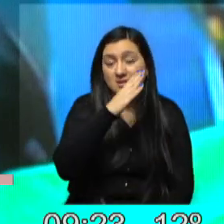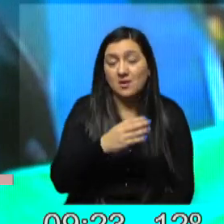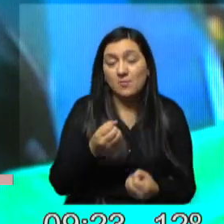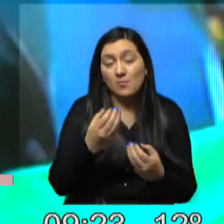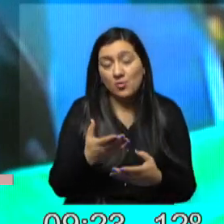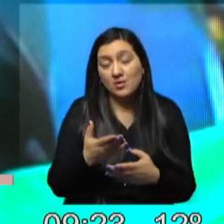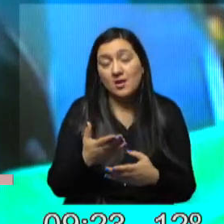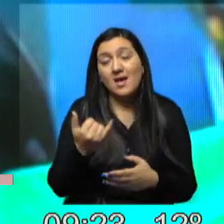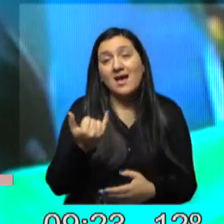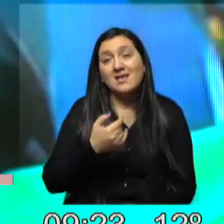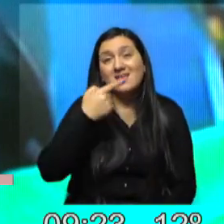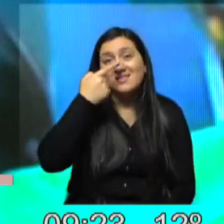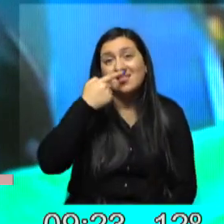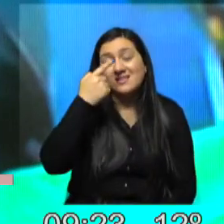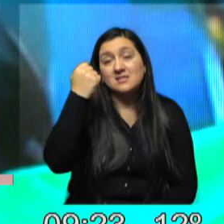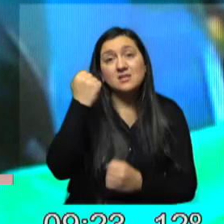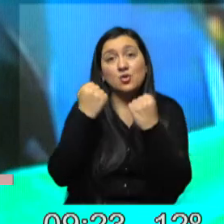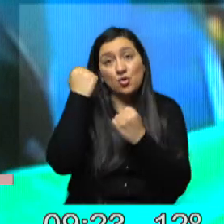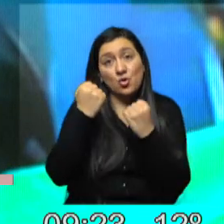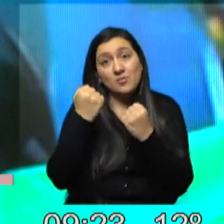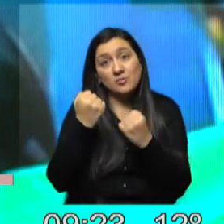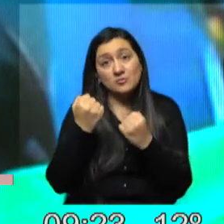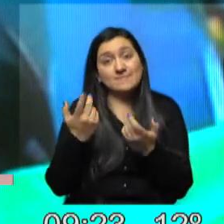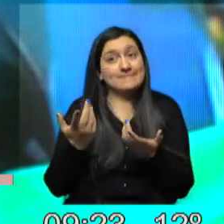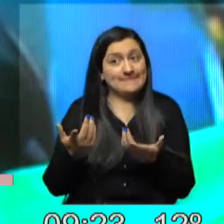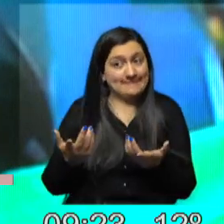con una mirada aperturista. El propio Paulo Guedes dijo